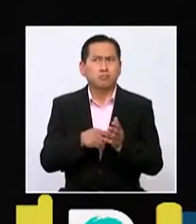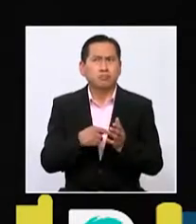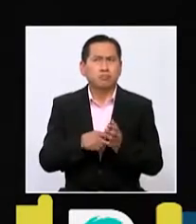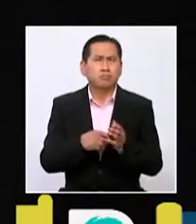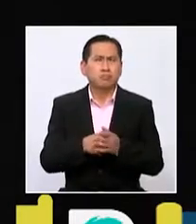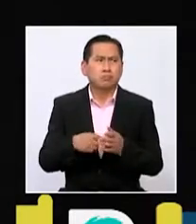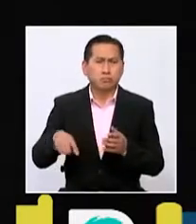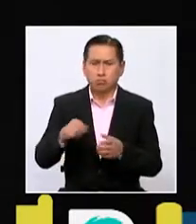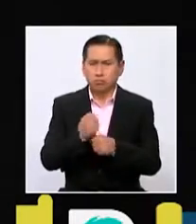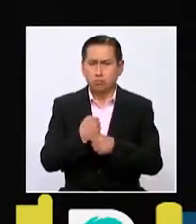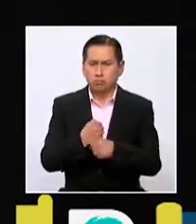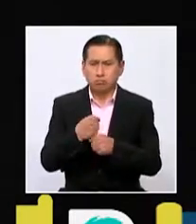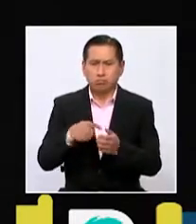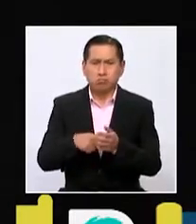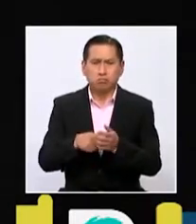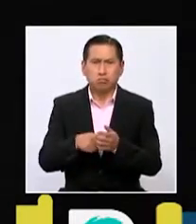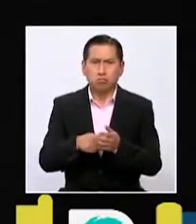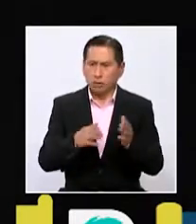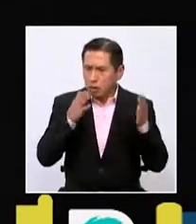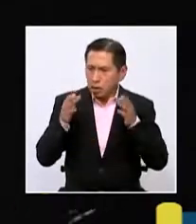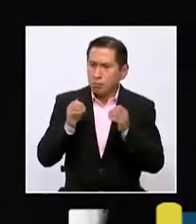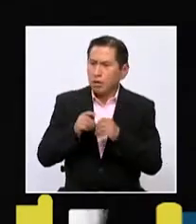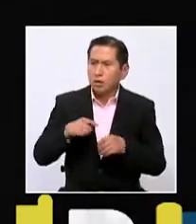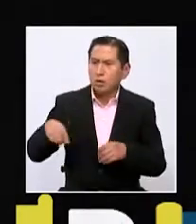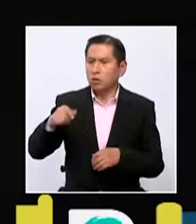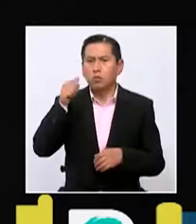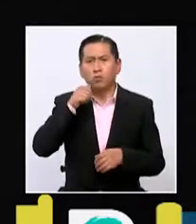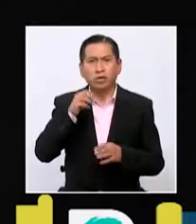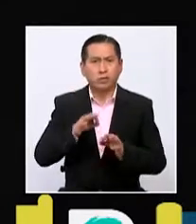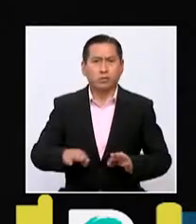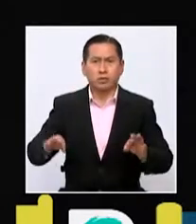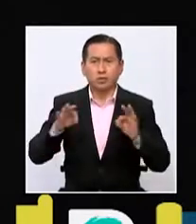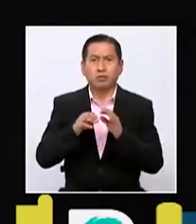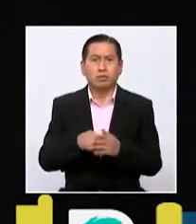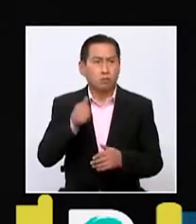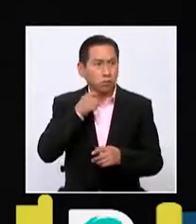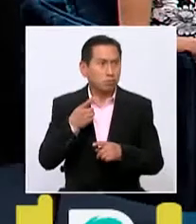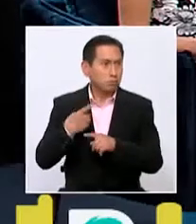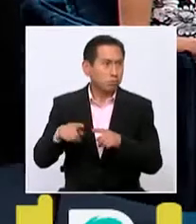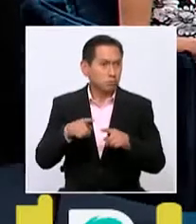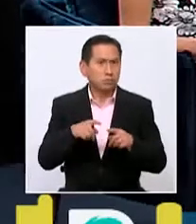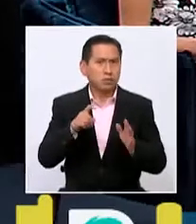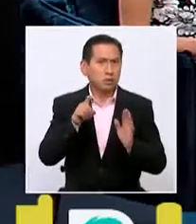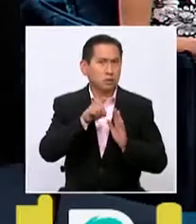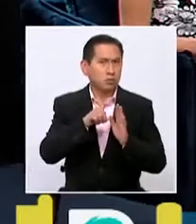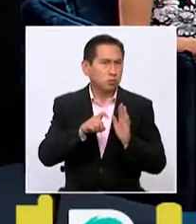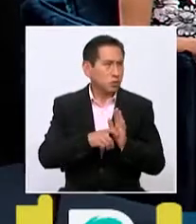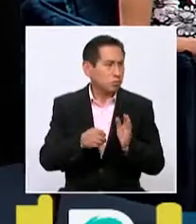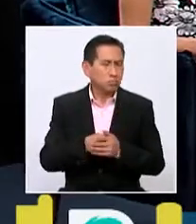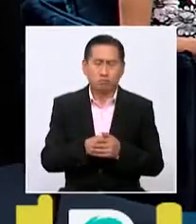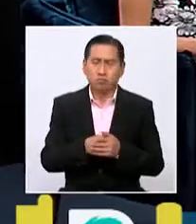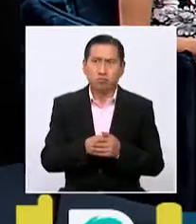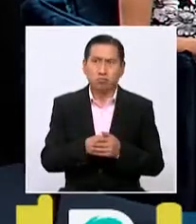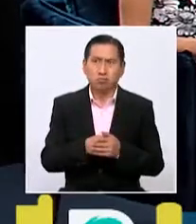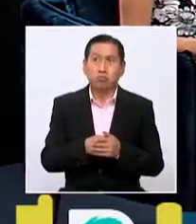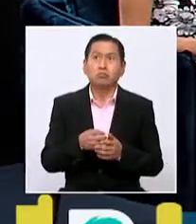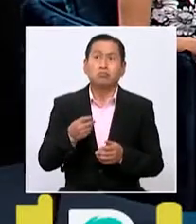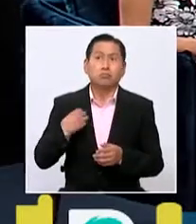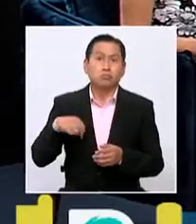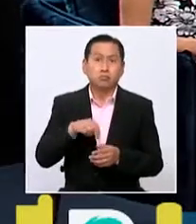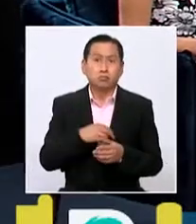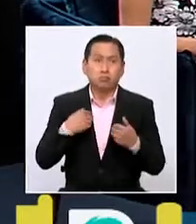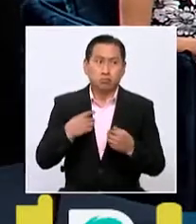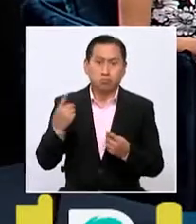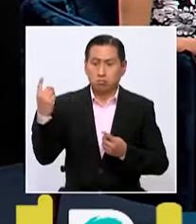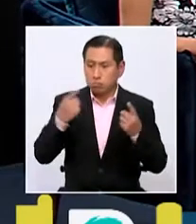de producción muy orientada a la reivindicación de la mujer. De la mujer y de las diversidades sexuales también. Estuvimos el transgender,